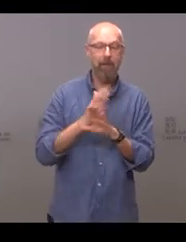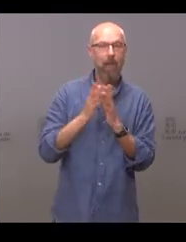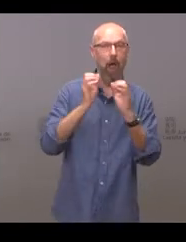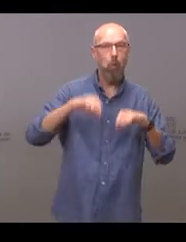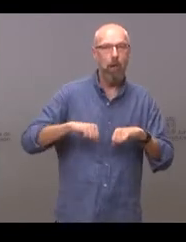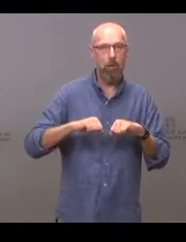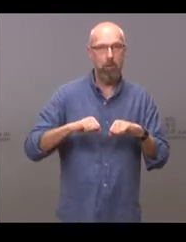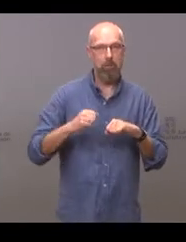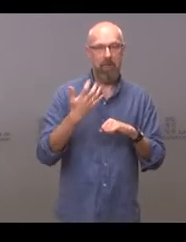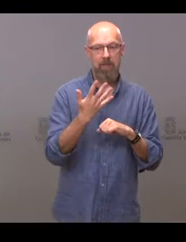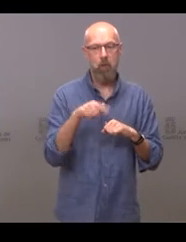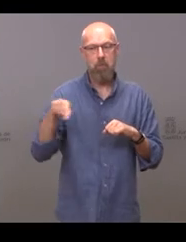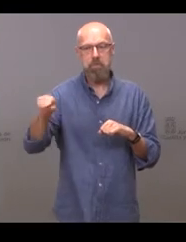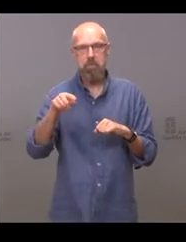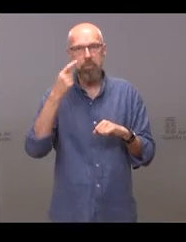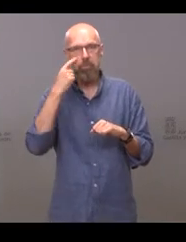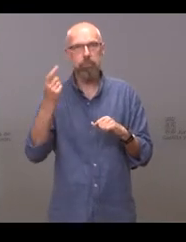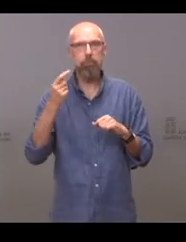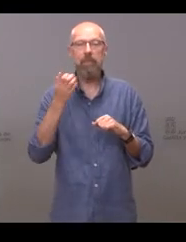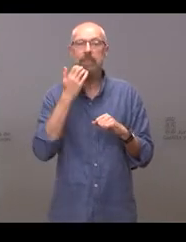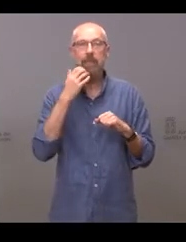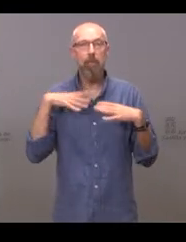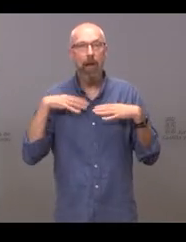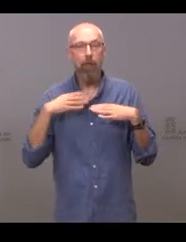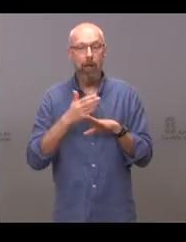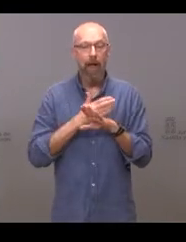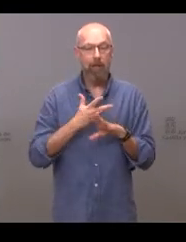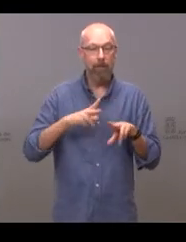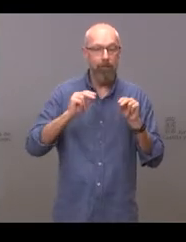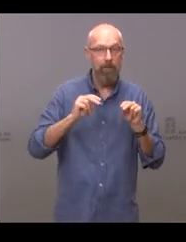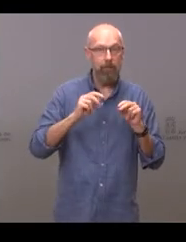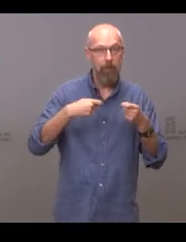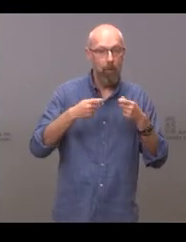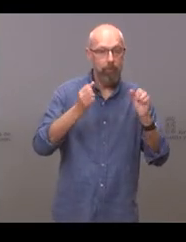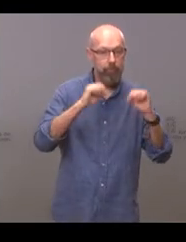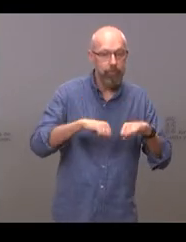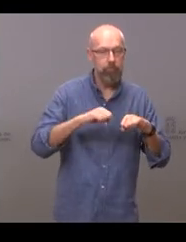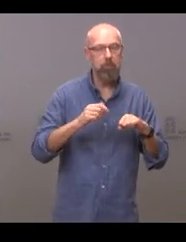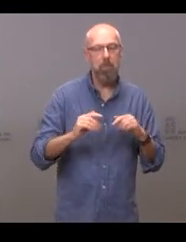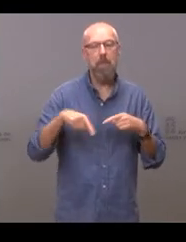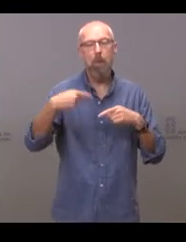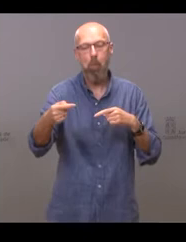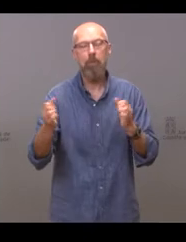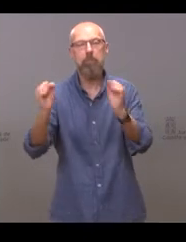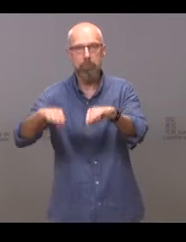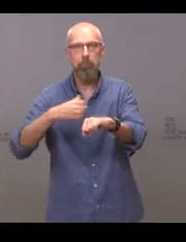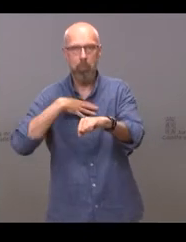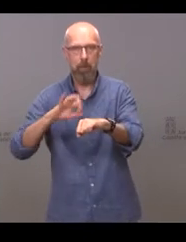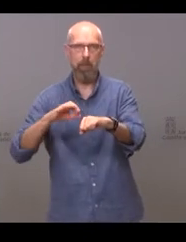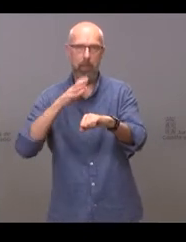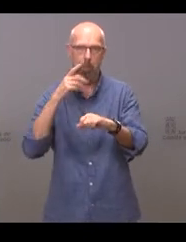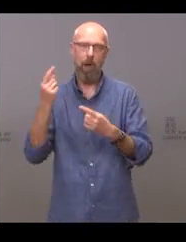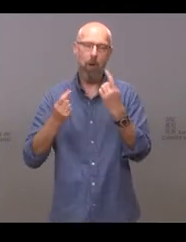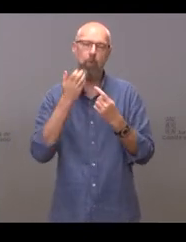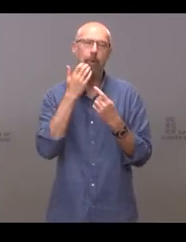y si no es posible a las puertas de las vacaciones posteriormente pero hay mesas muy avanzadas como es el acuerdo